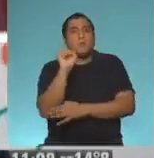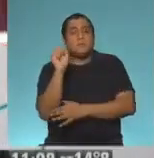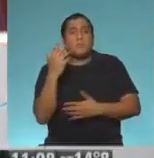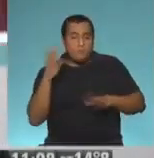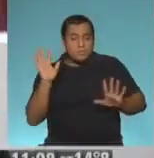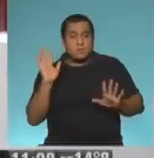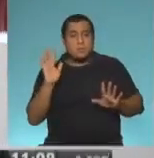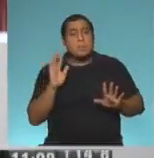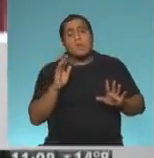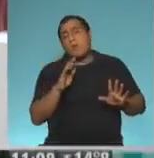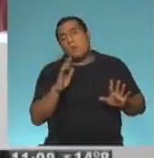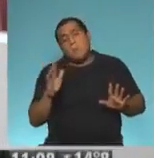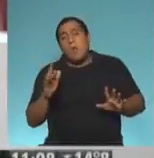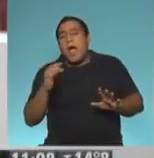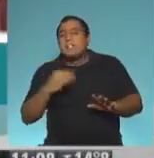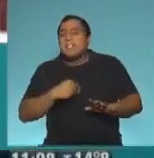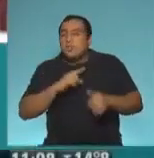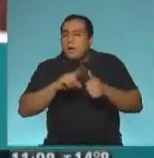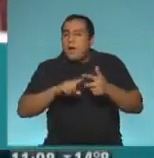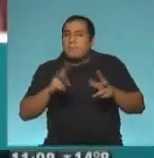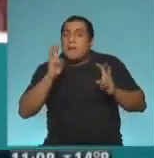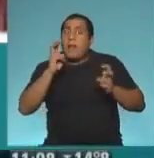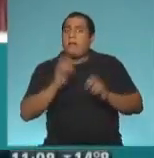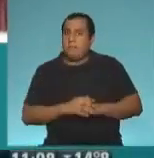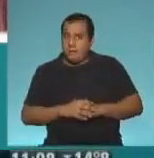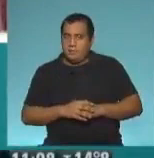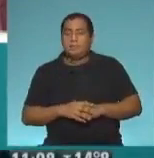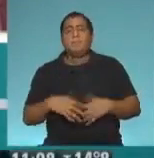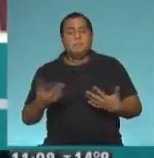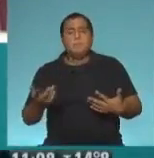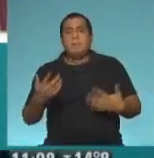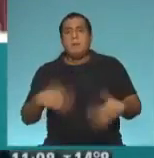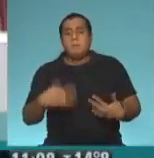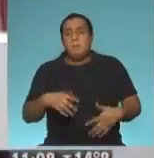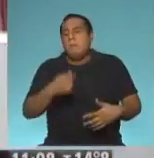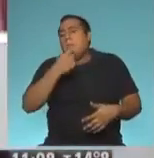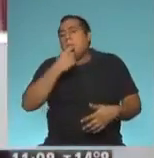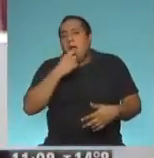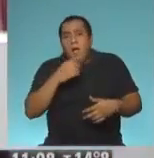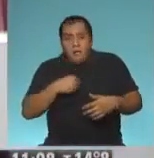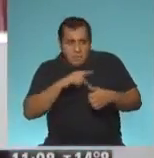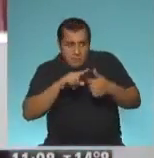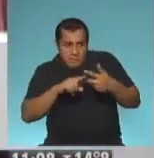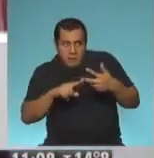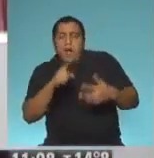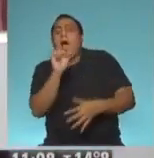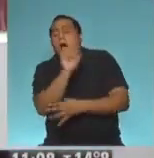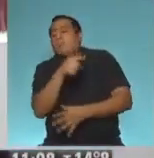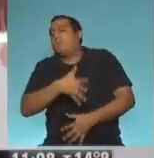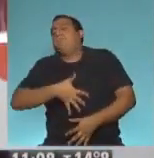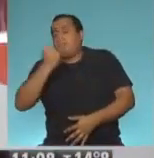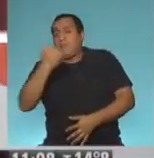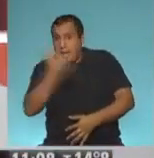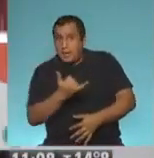transmitir es que hay algunos síntomas de alarma. Esos signos de alarma no necesariamente quieren decir que uno vaya a tener el trastorno del espectro autista. Pueden